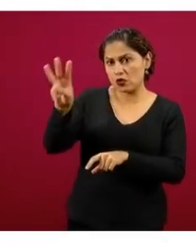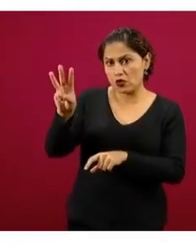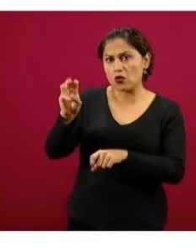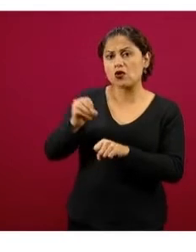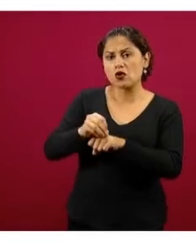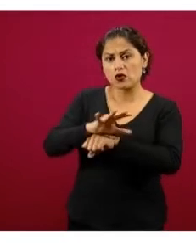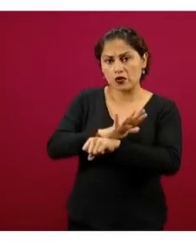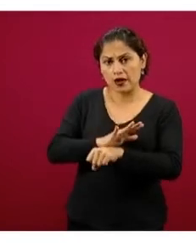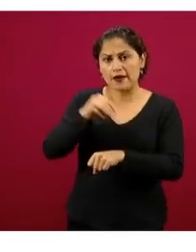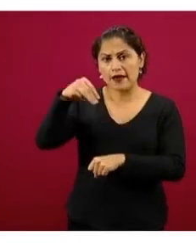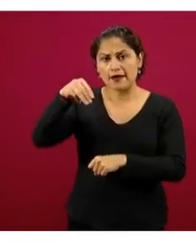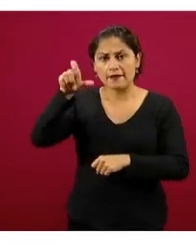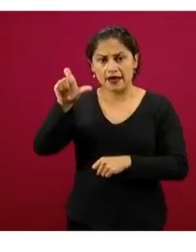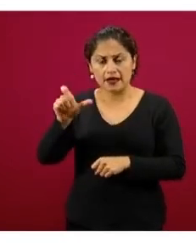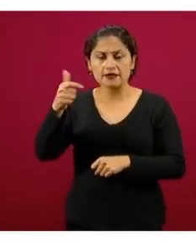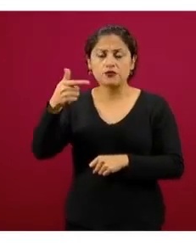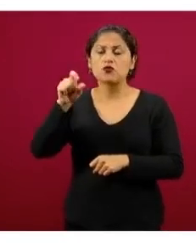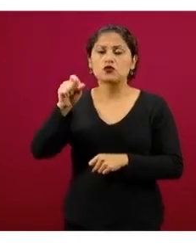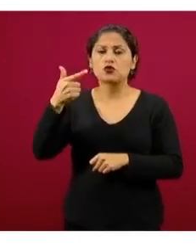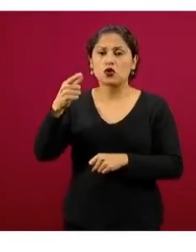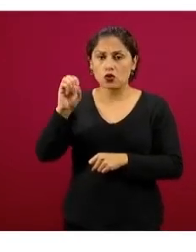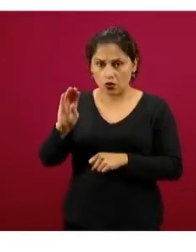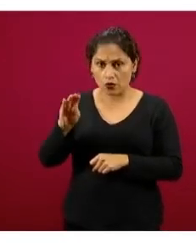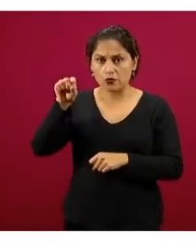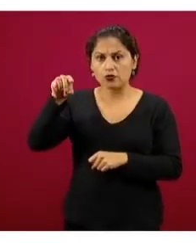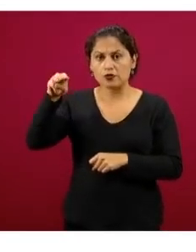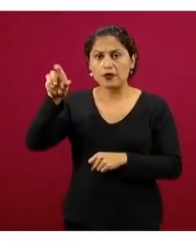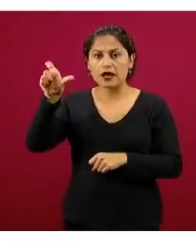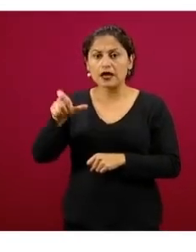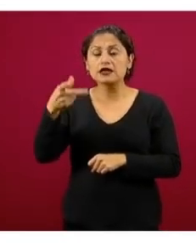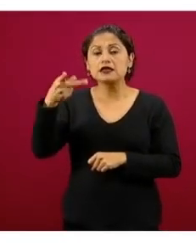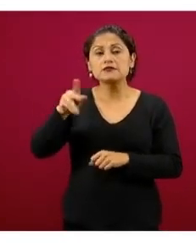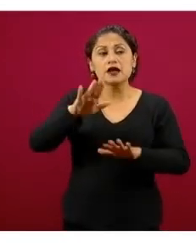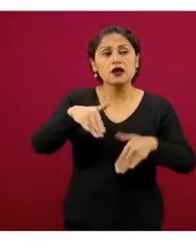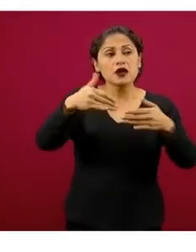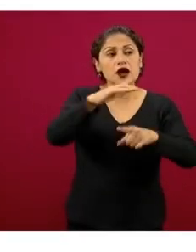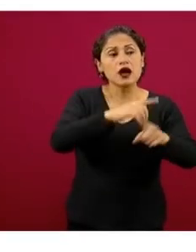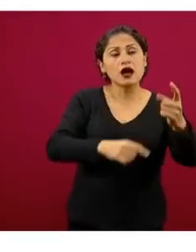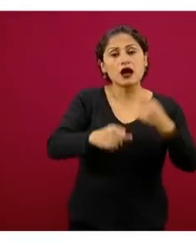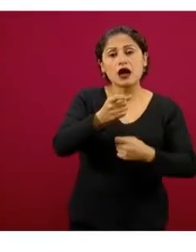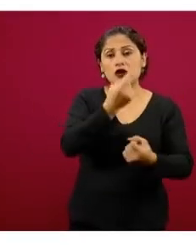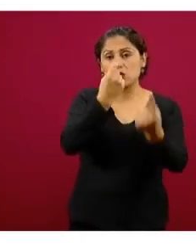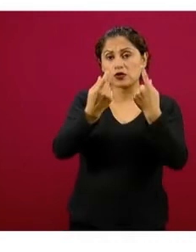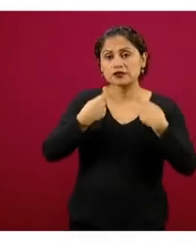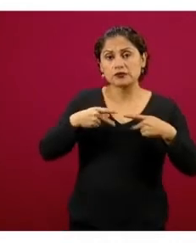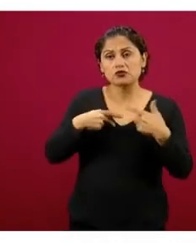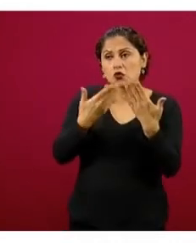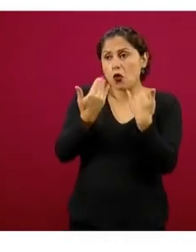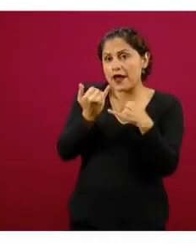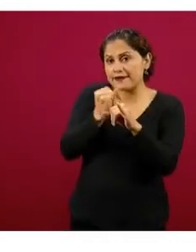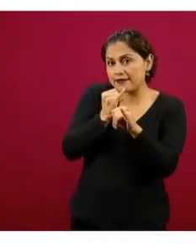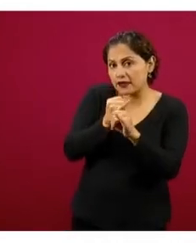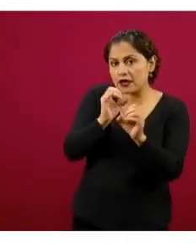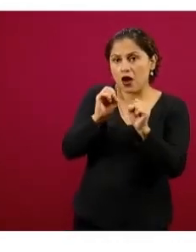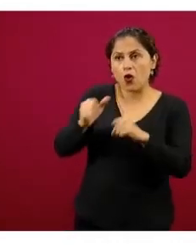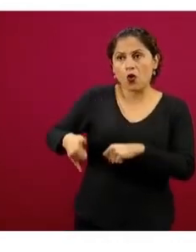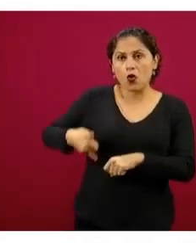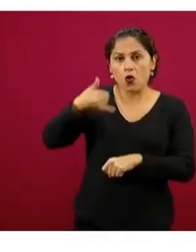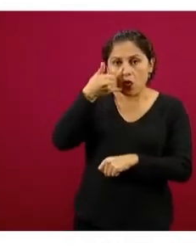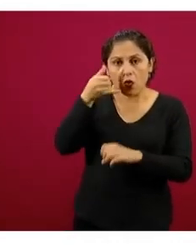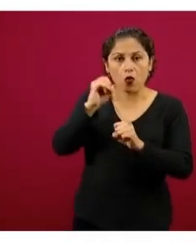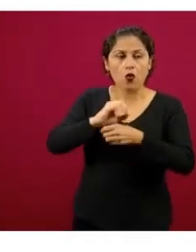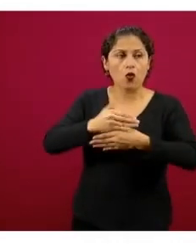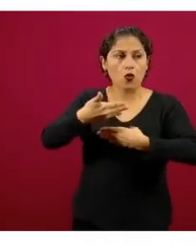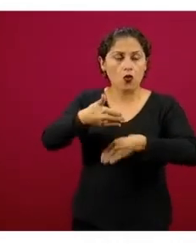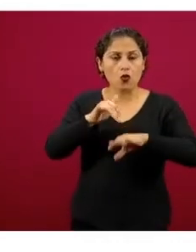probablemente no tienen o un acceso a internet o acceso a algún dispositivo móvil o a una computadora, o